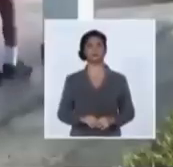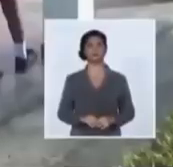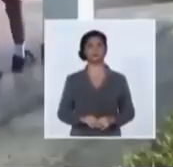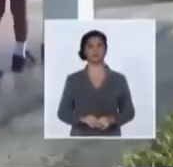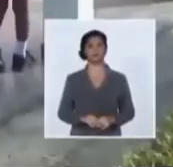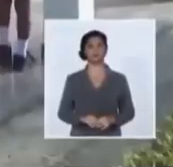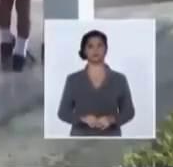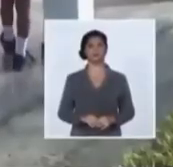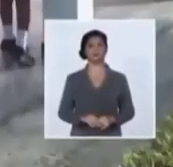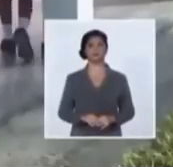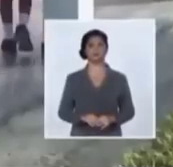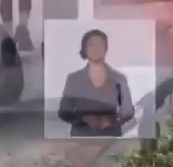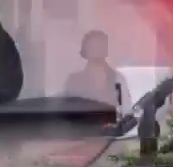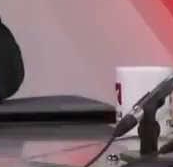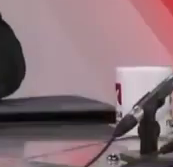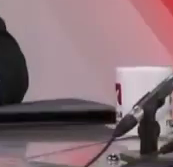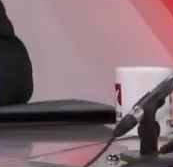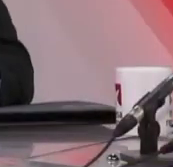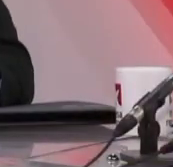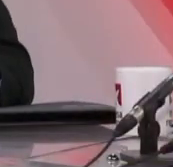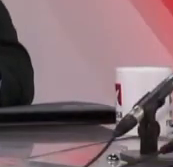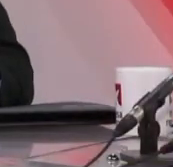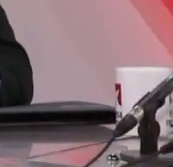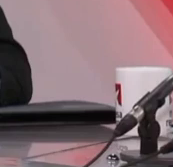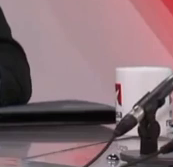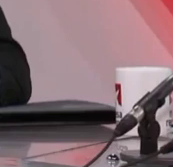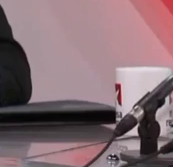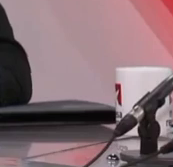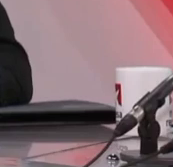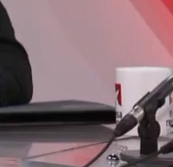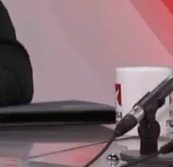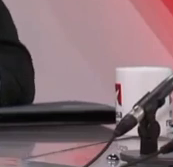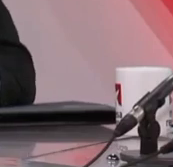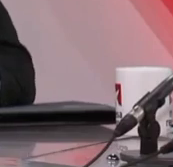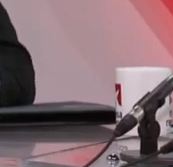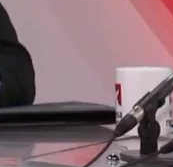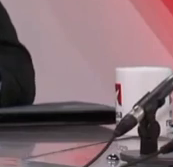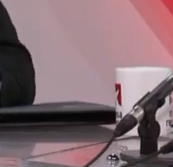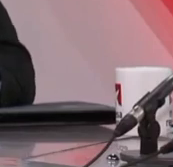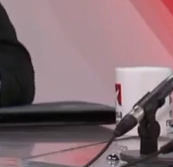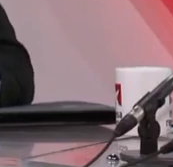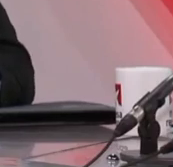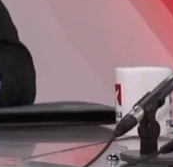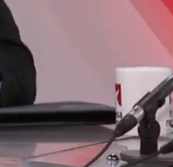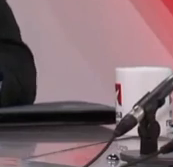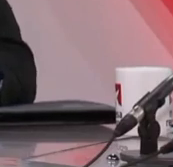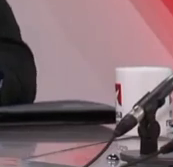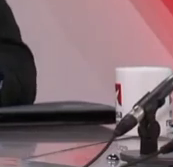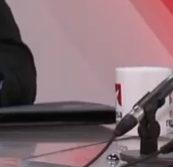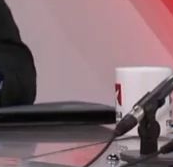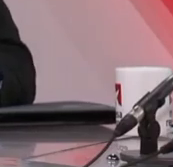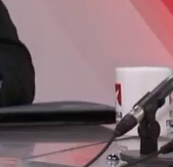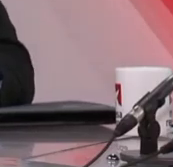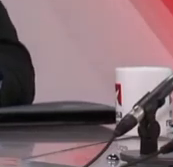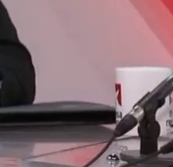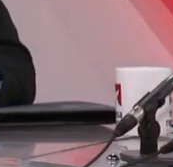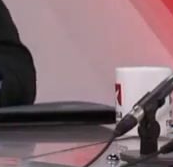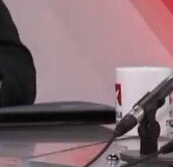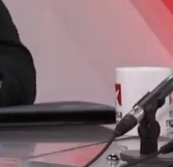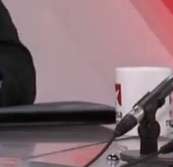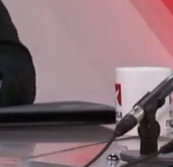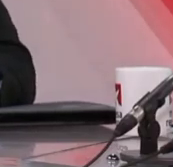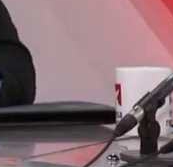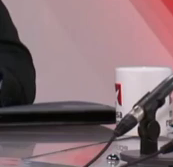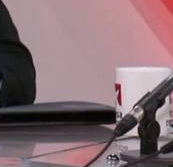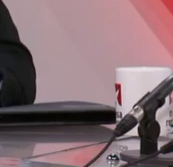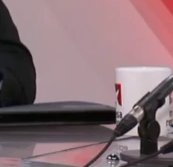cubano de noticias bueno fiesta en toda Cuba con el inicio del curso escolar noticias sin